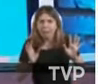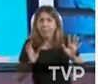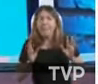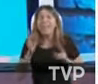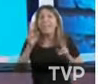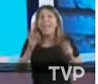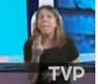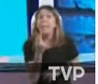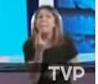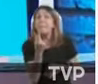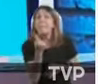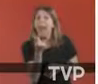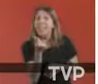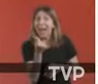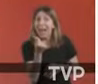la plata